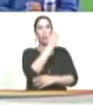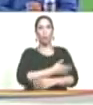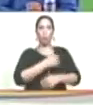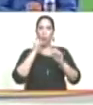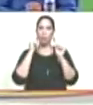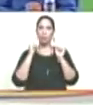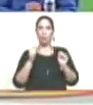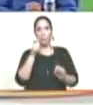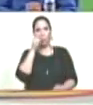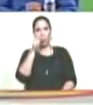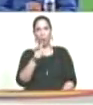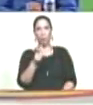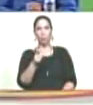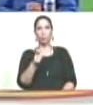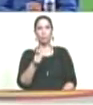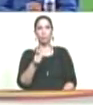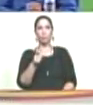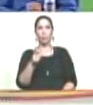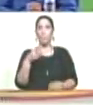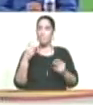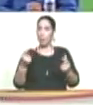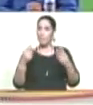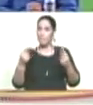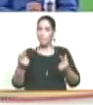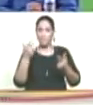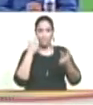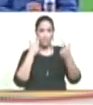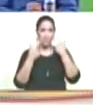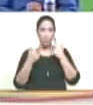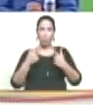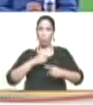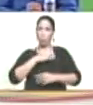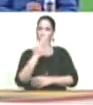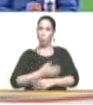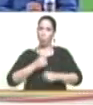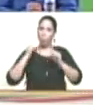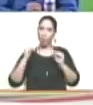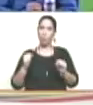pueblo, activando esta fuerza inmensa del pueblo.